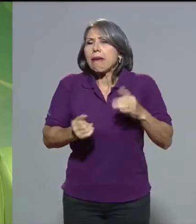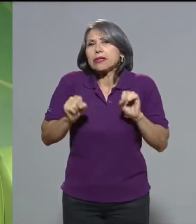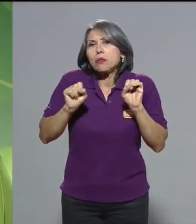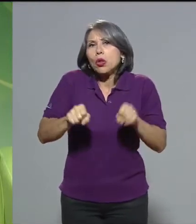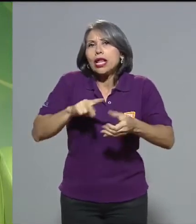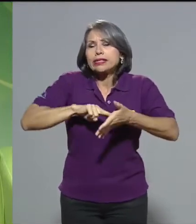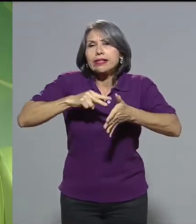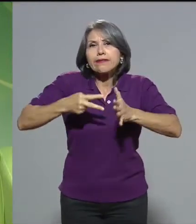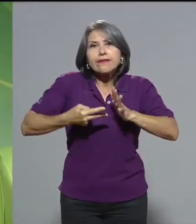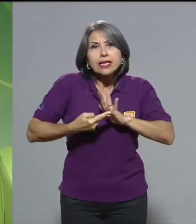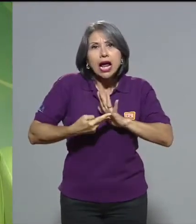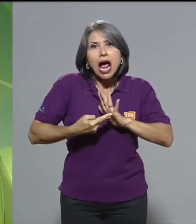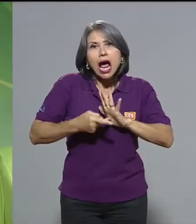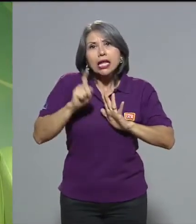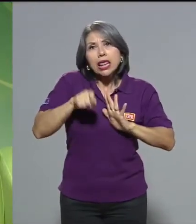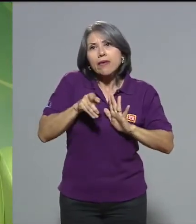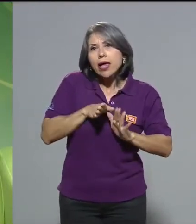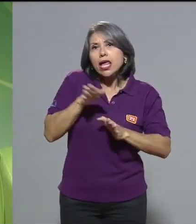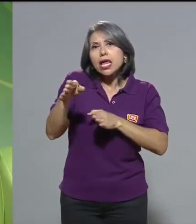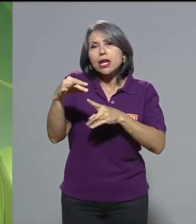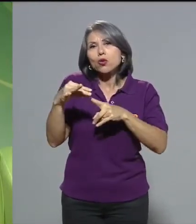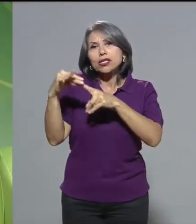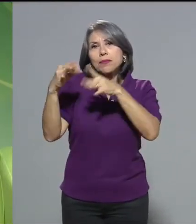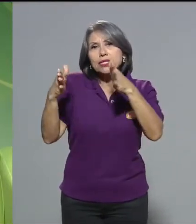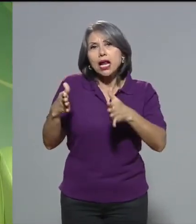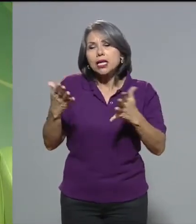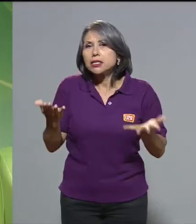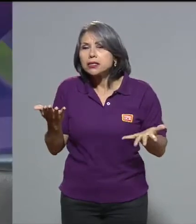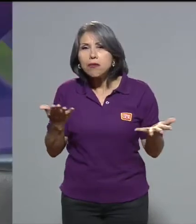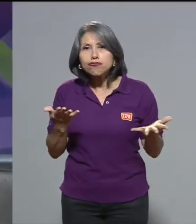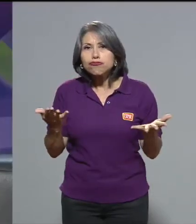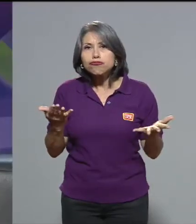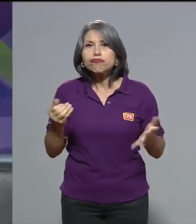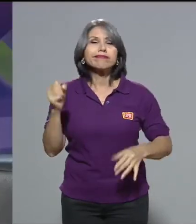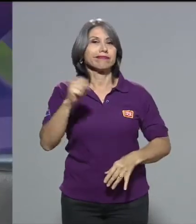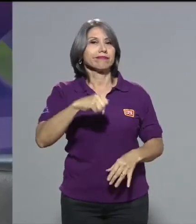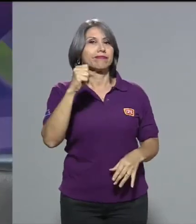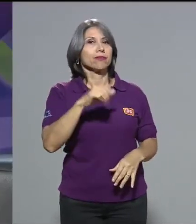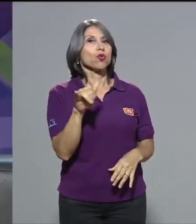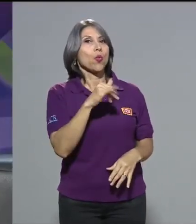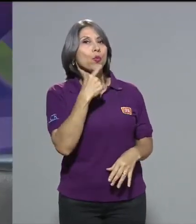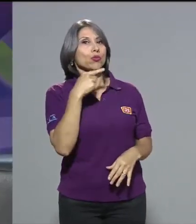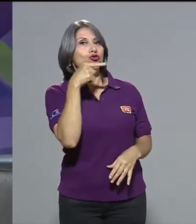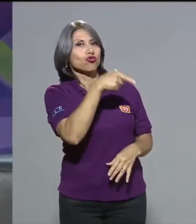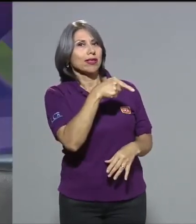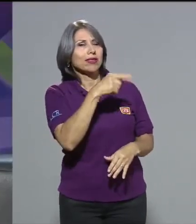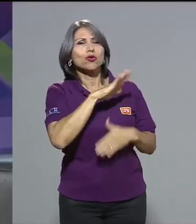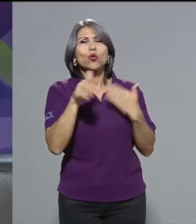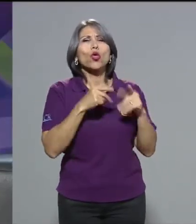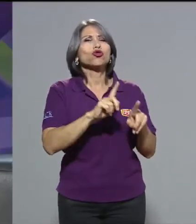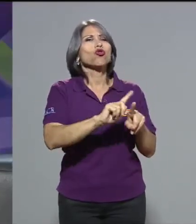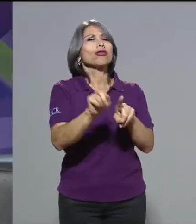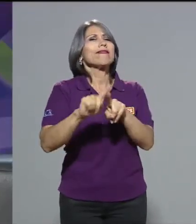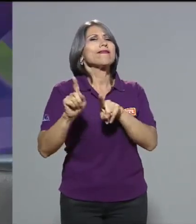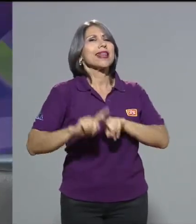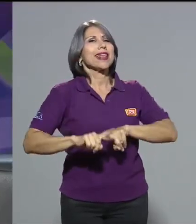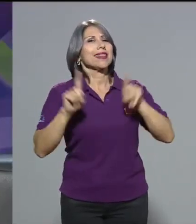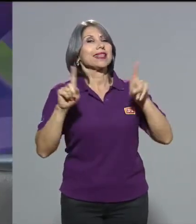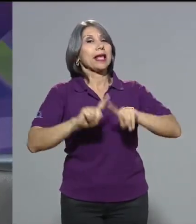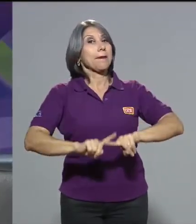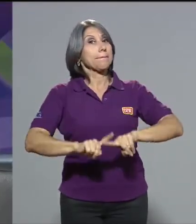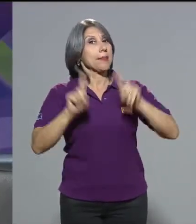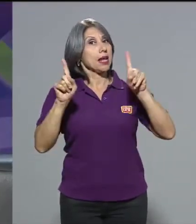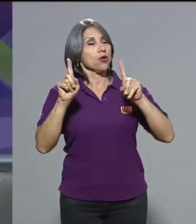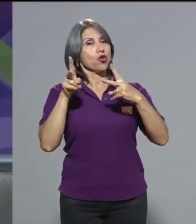indicarme que hay que recurrir a un especialista? Claro, como usted lo dice, María Fernanda, todos son diferentes, pero hay dos características que